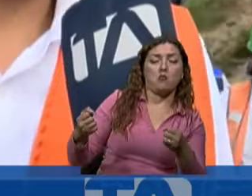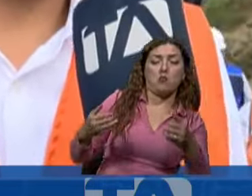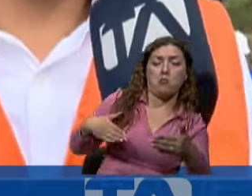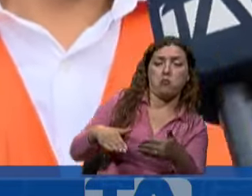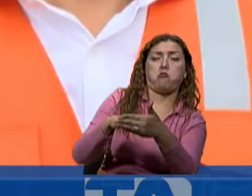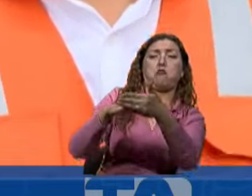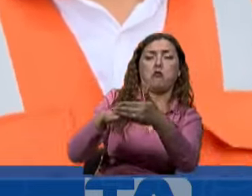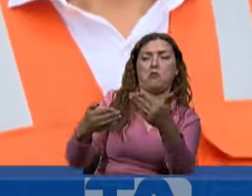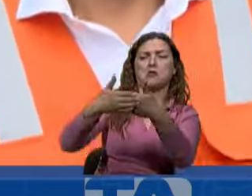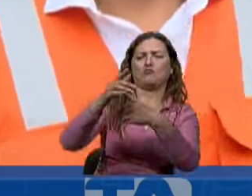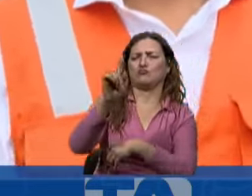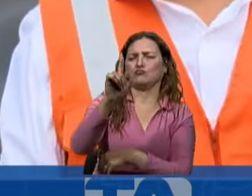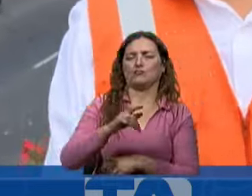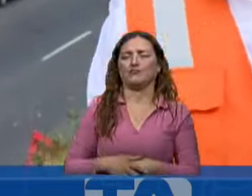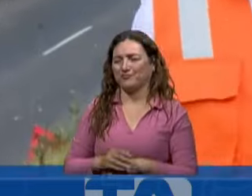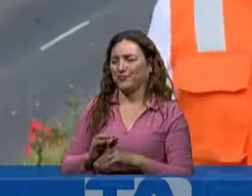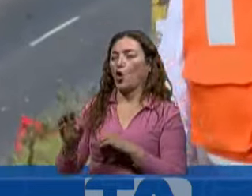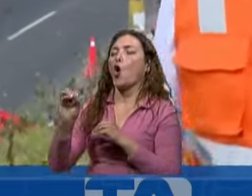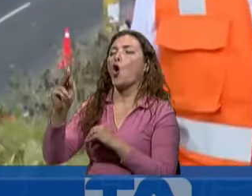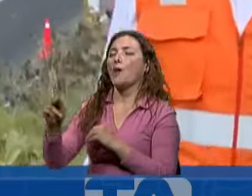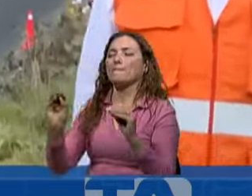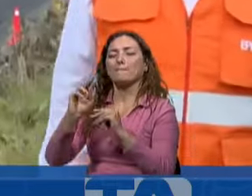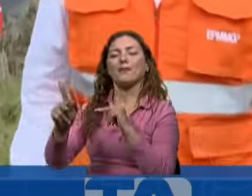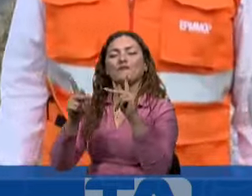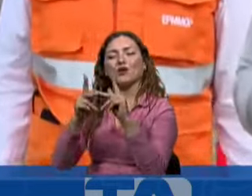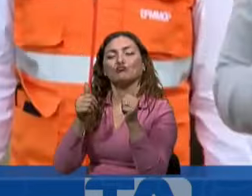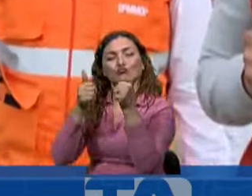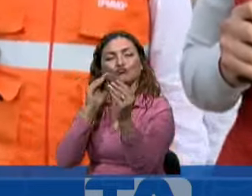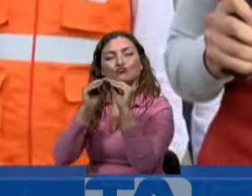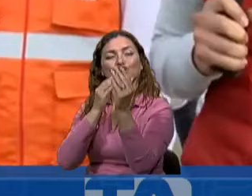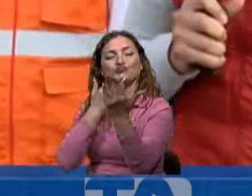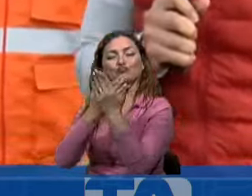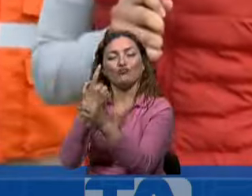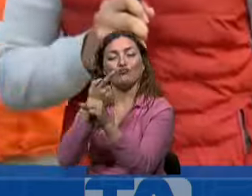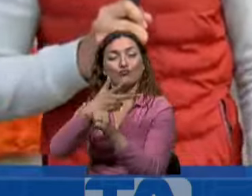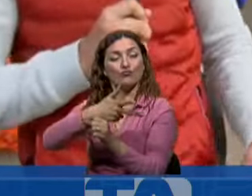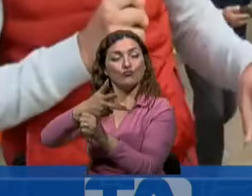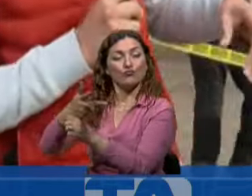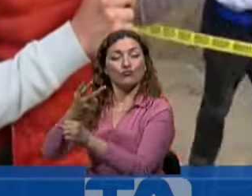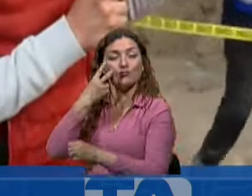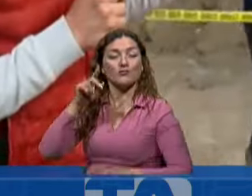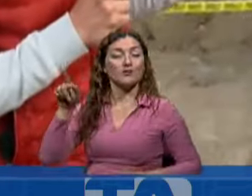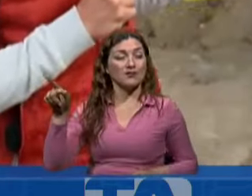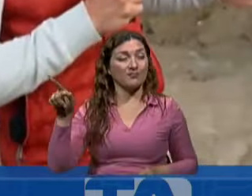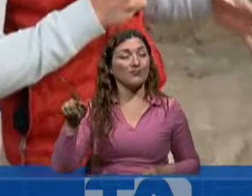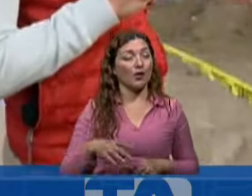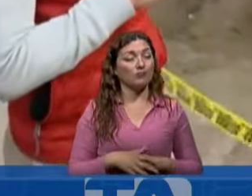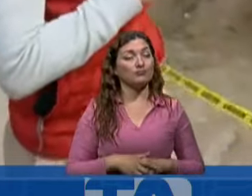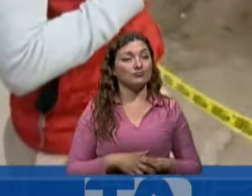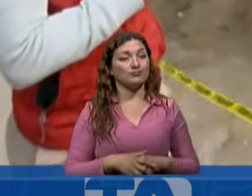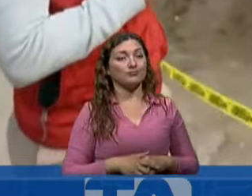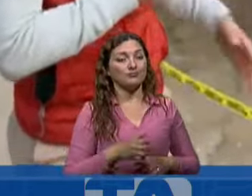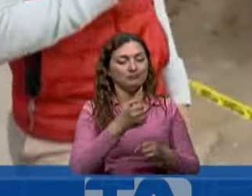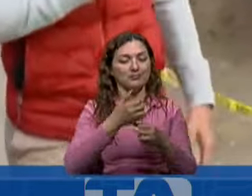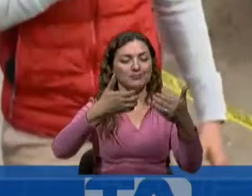su totalidad. Ok, perfecto, muchísimas gracias. Y a la par estábamos viendo las tomas del dron justamente, cuál veía cómo ya se están haciendo los trabajos, ya